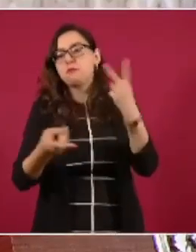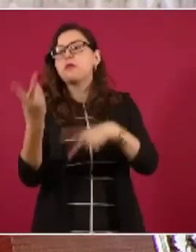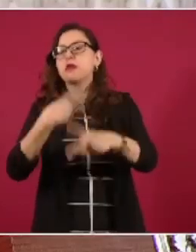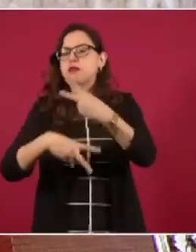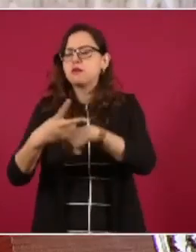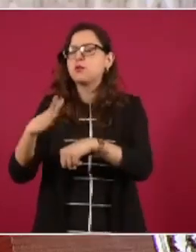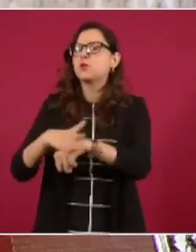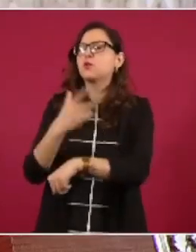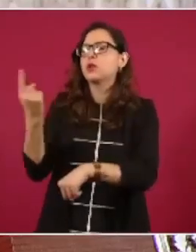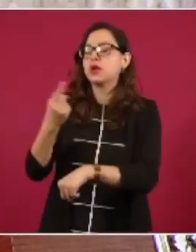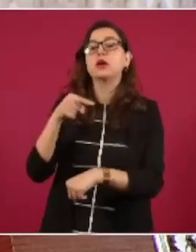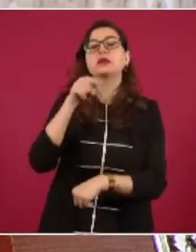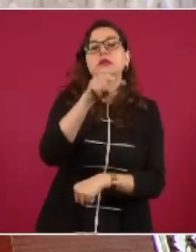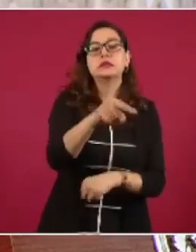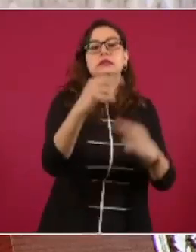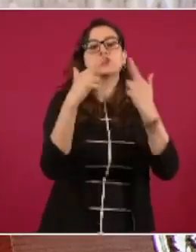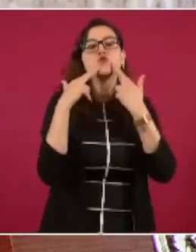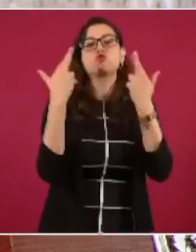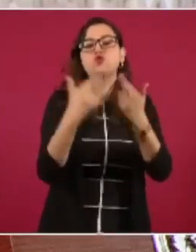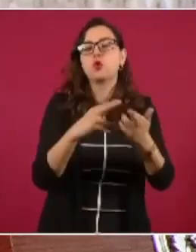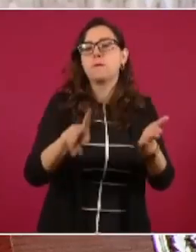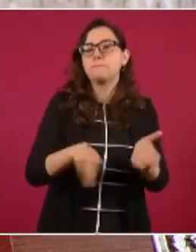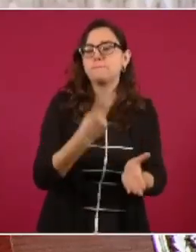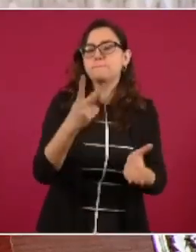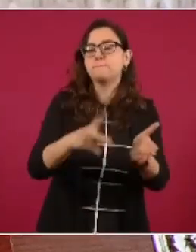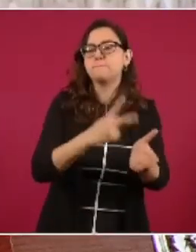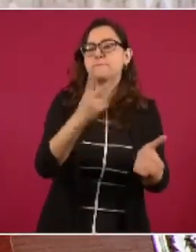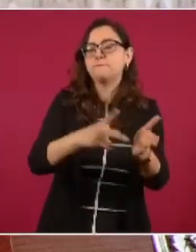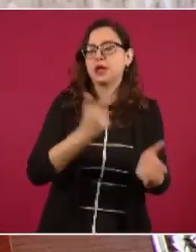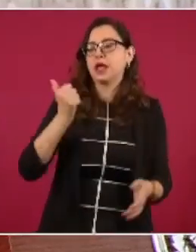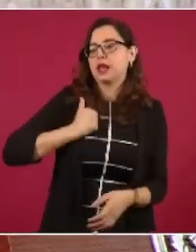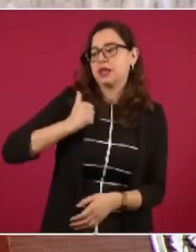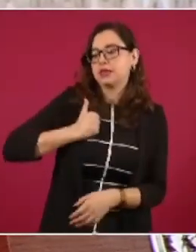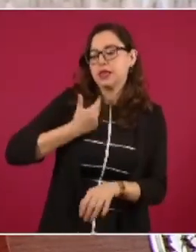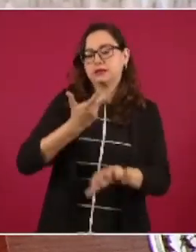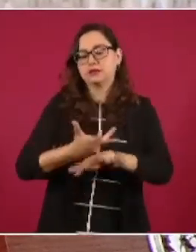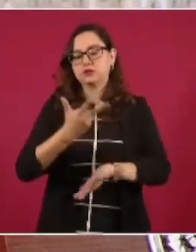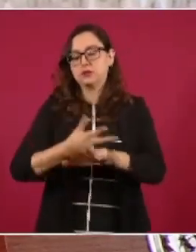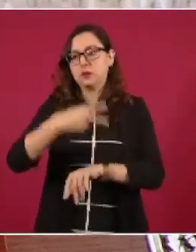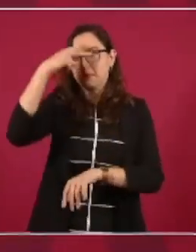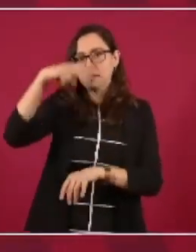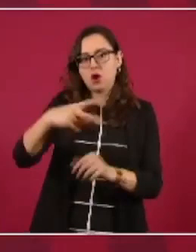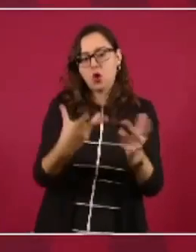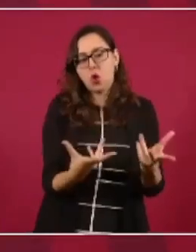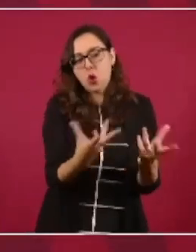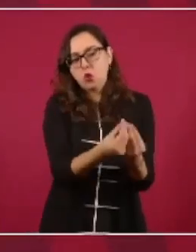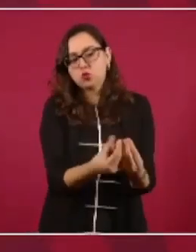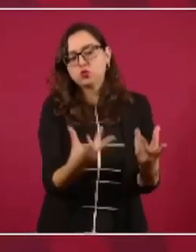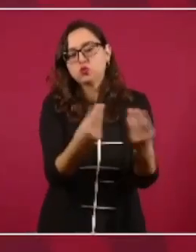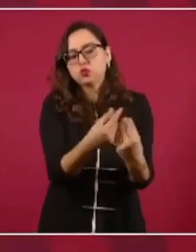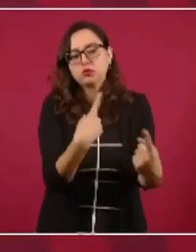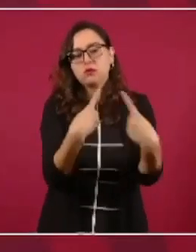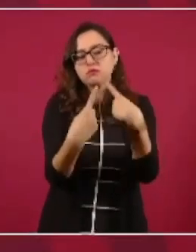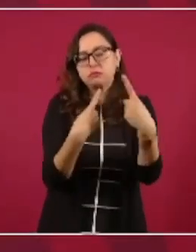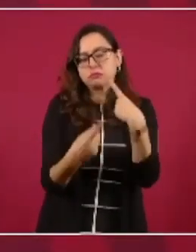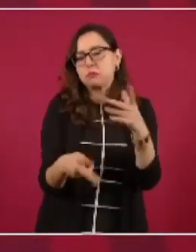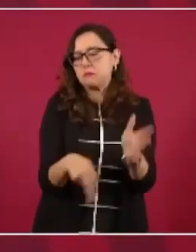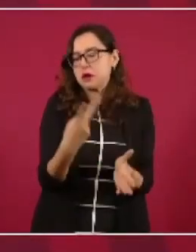Y esta es una visita que él nos hace